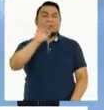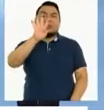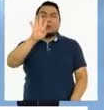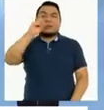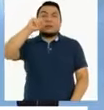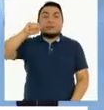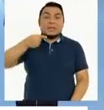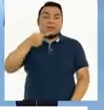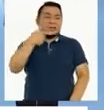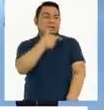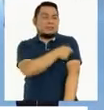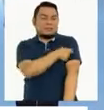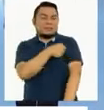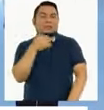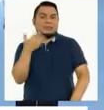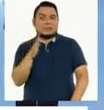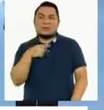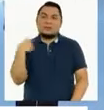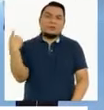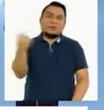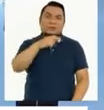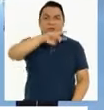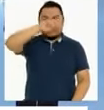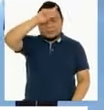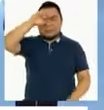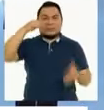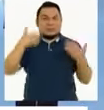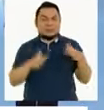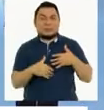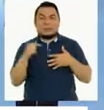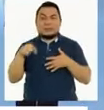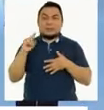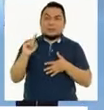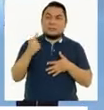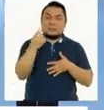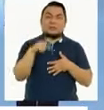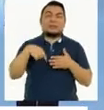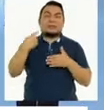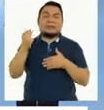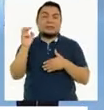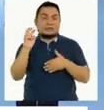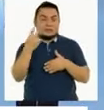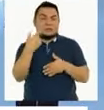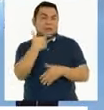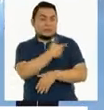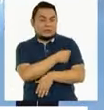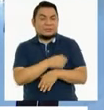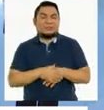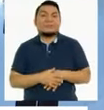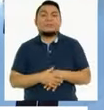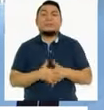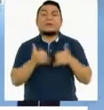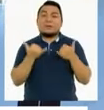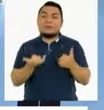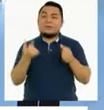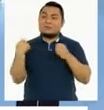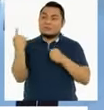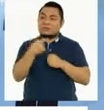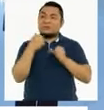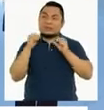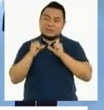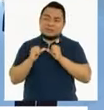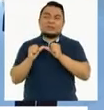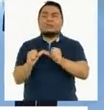2.140.000 dosis de vacunas en todo el Perú, entre la primera y la segunda dosis. Vamos a continuar de